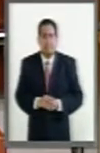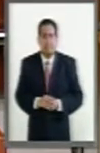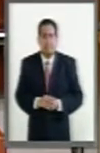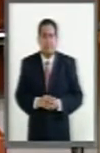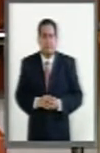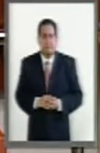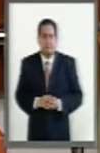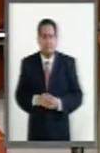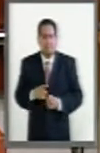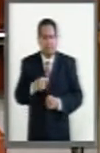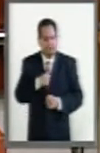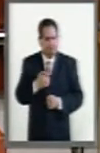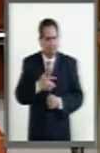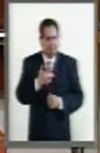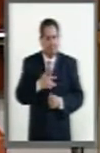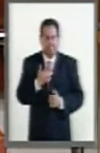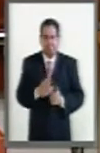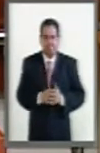Me llama